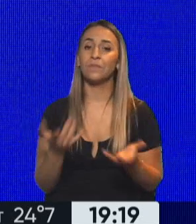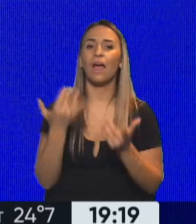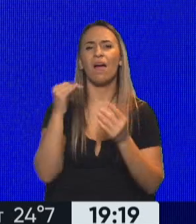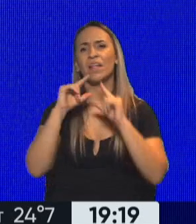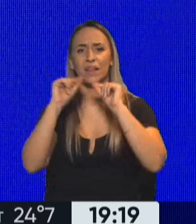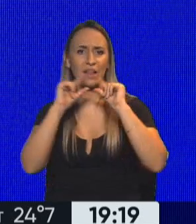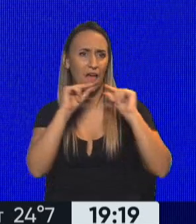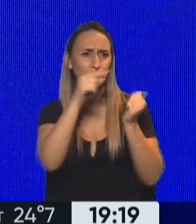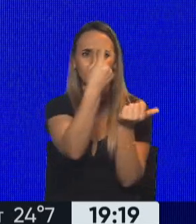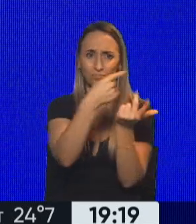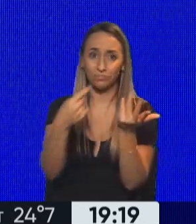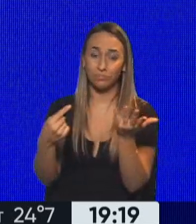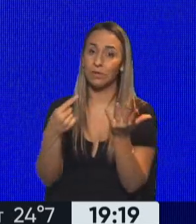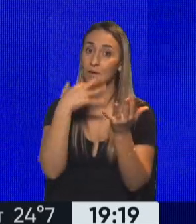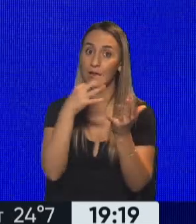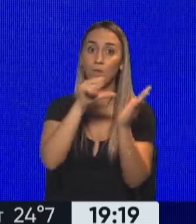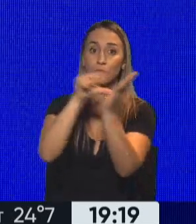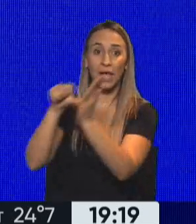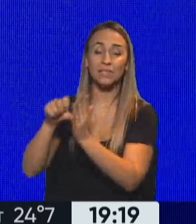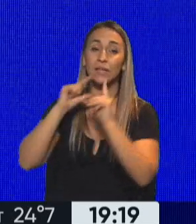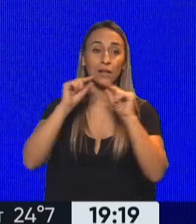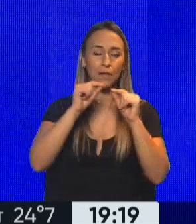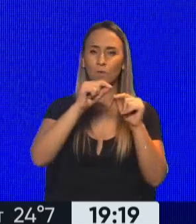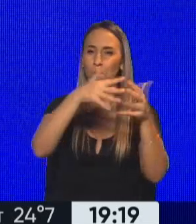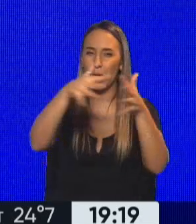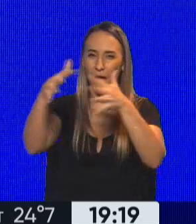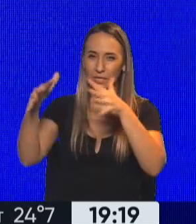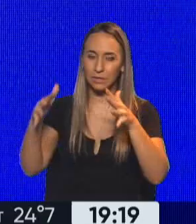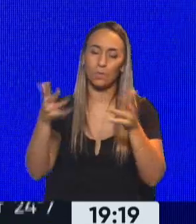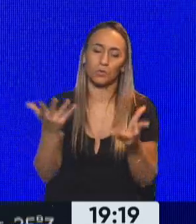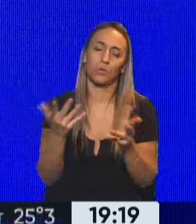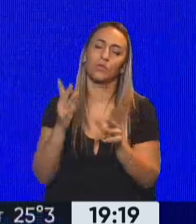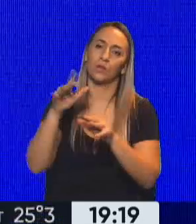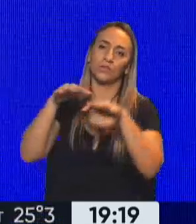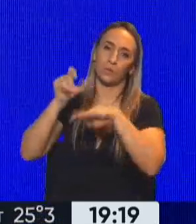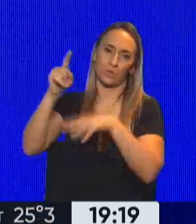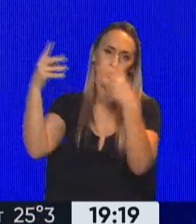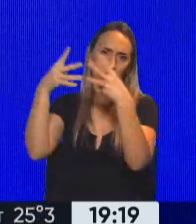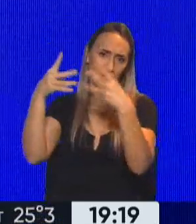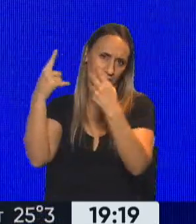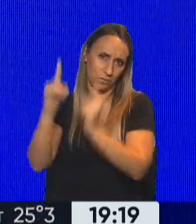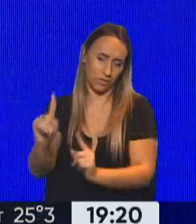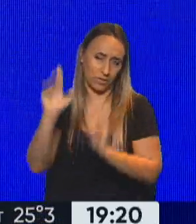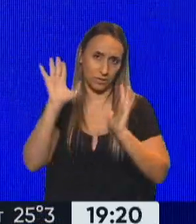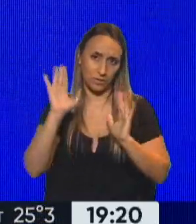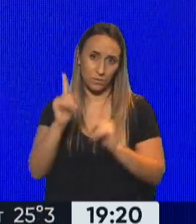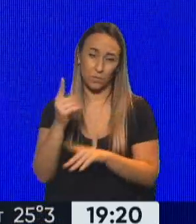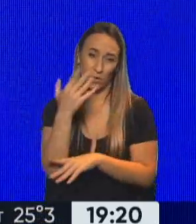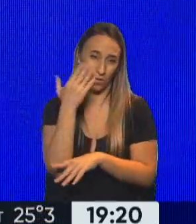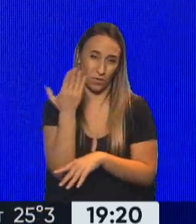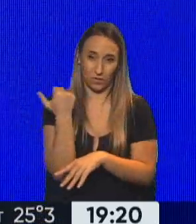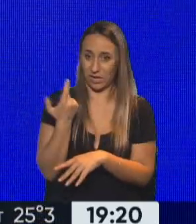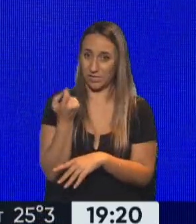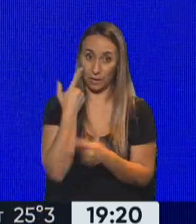vamos a repasar, se parecen bastante, por supuesto que exceptuando las situaciones de guerra, estas situaciones que recién veíamos